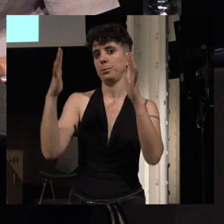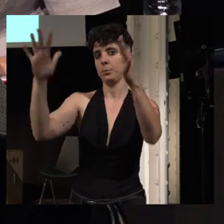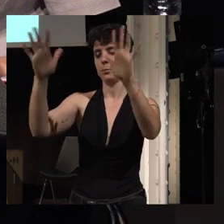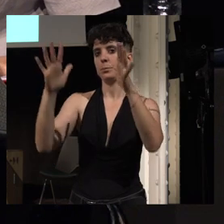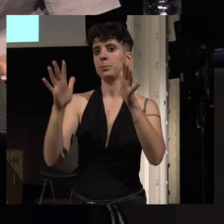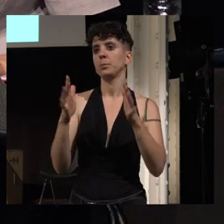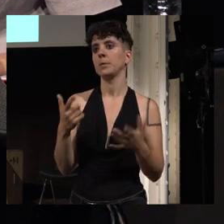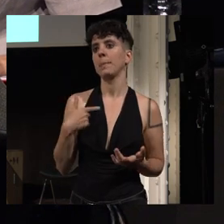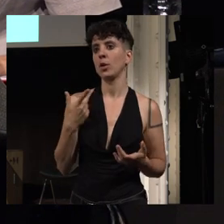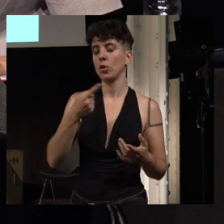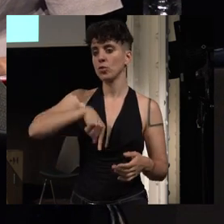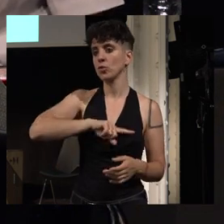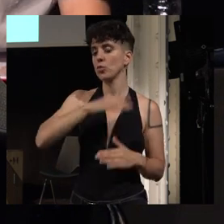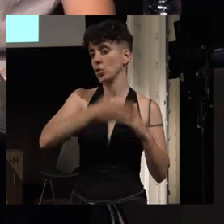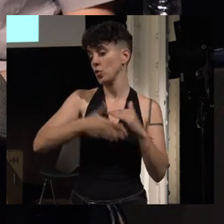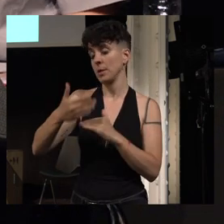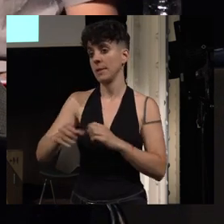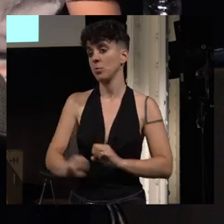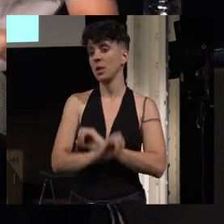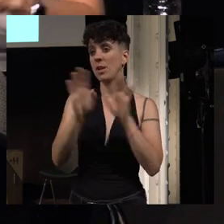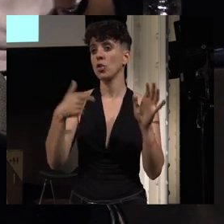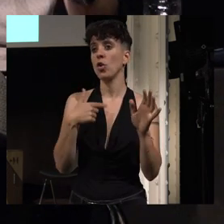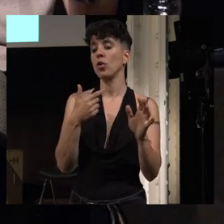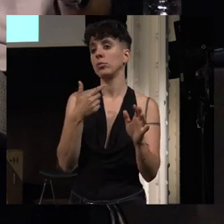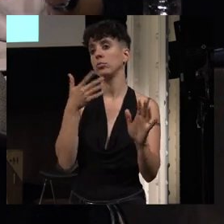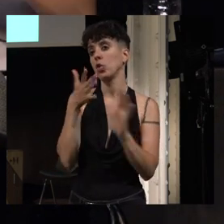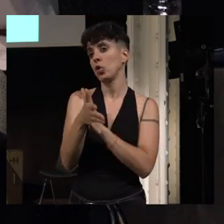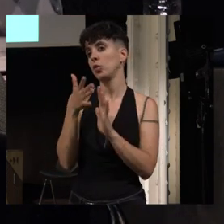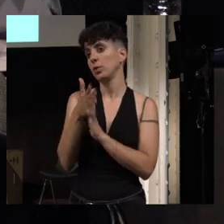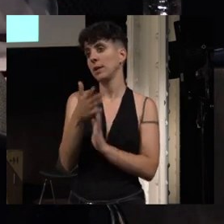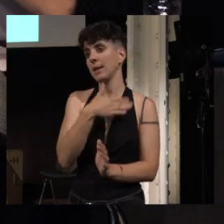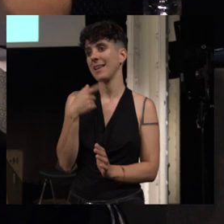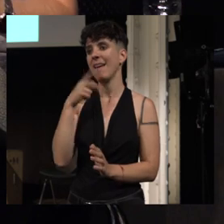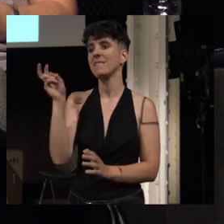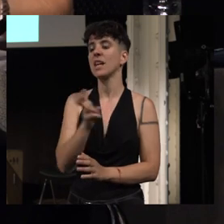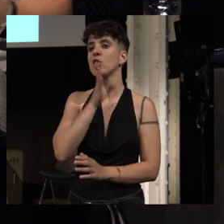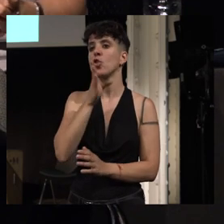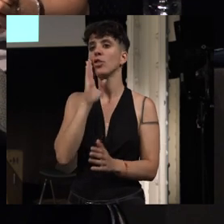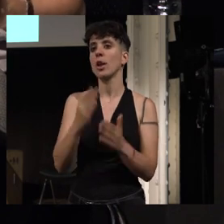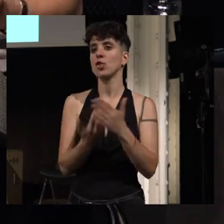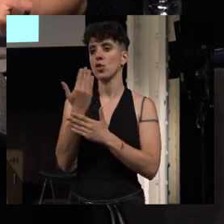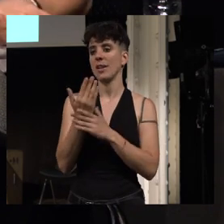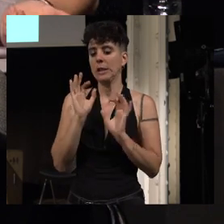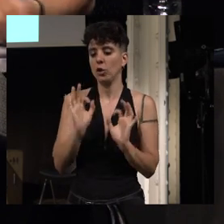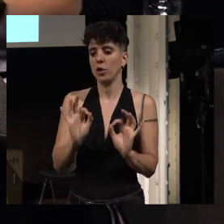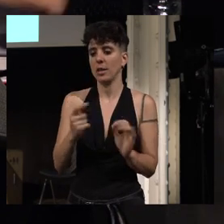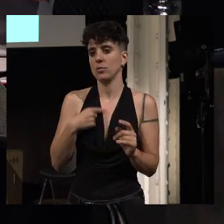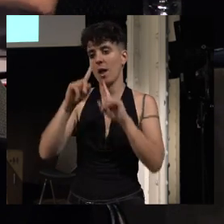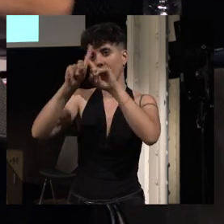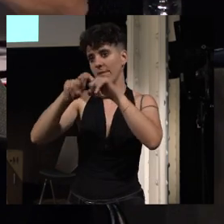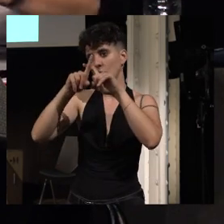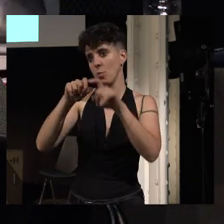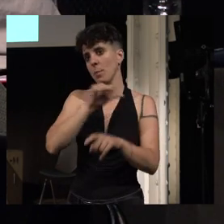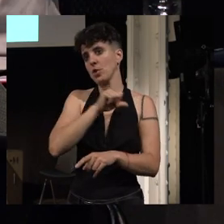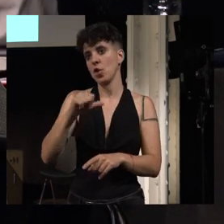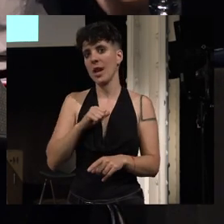tenemos nuestros límites, por supuesto. Yo os quería contar como un poco de dónde viene esta jornada en lo muy concreto, y seguramente es una reflexión muy personal, que no tiene que ver